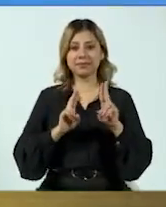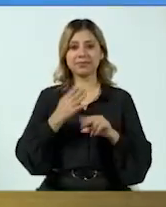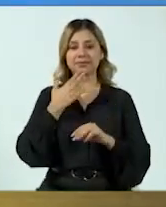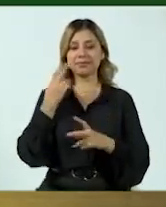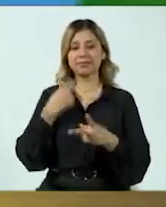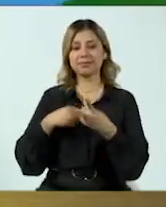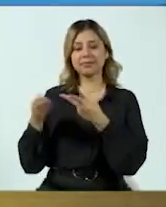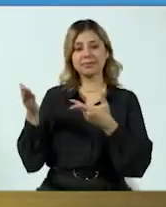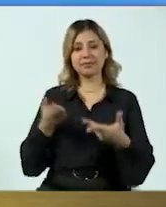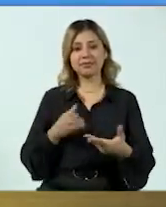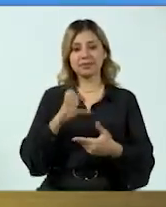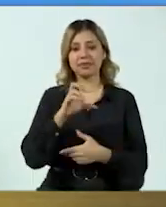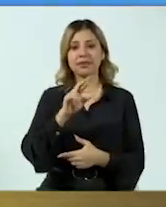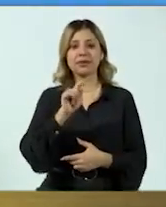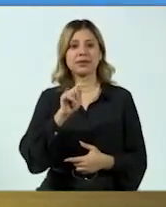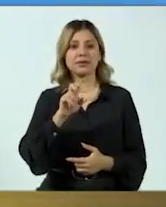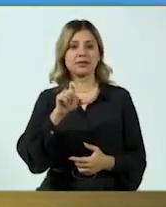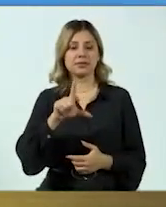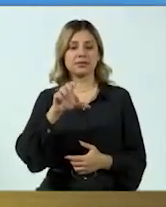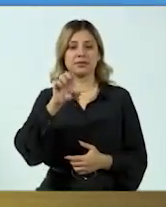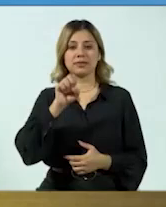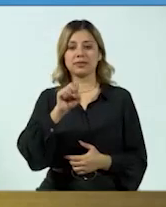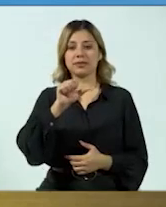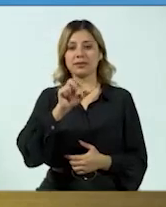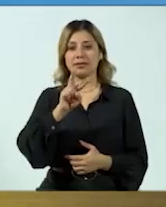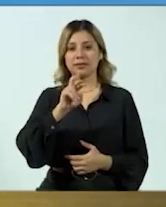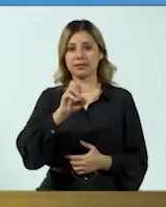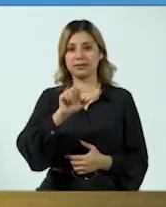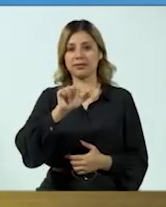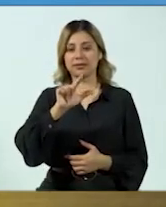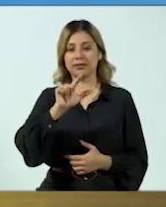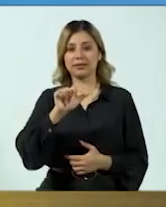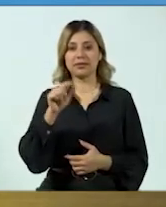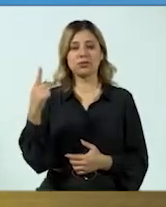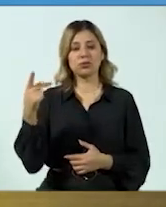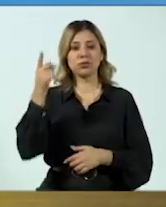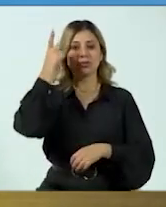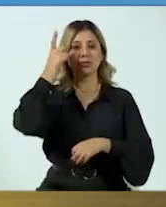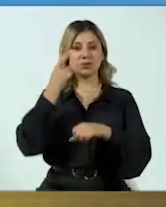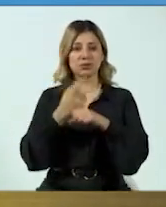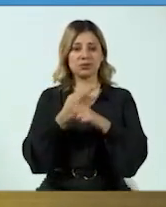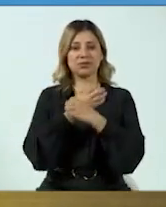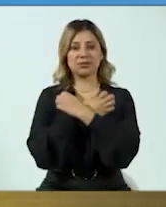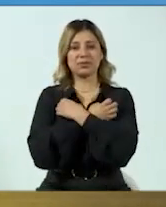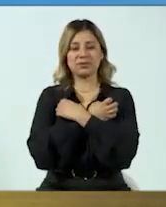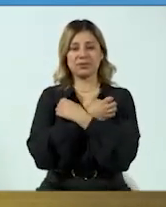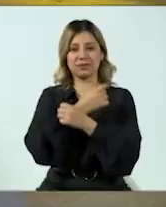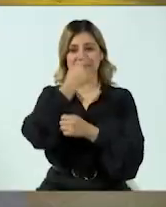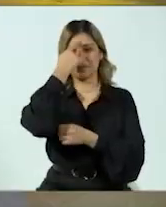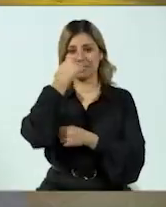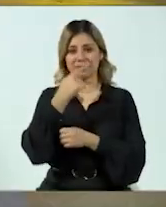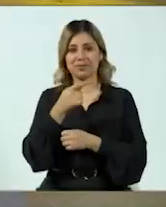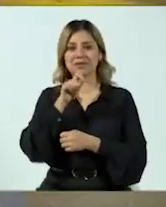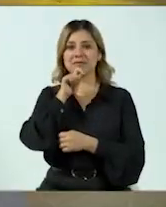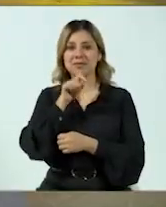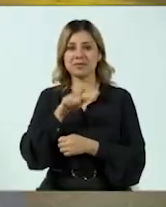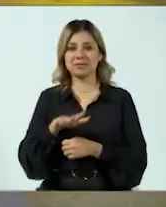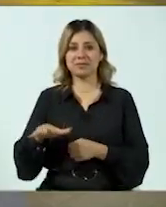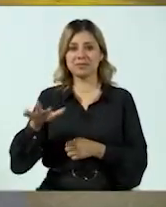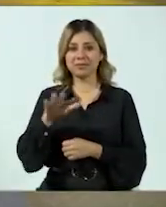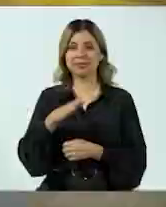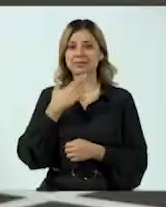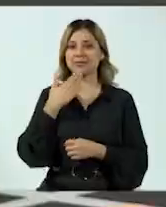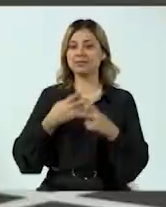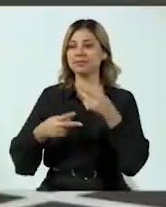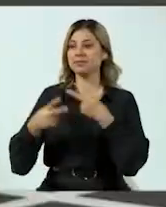en nuestro estudio a Cristal Zavala ella es directora de Educación para la vida en la secretaría de educación Jalisco qué tal bienvenida cómo